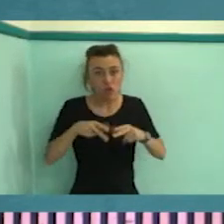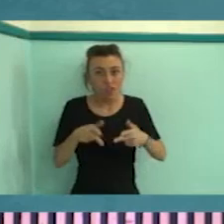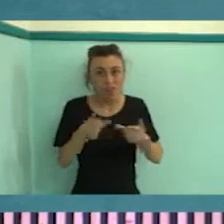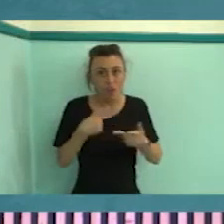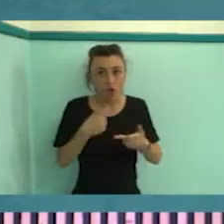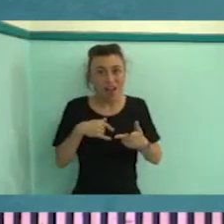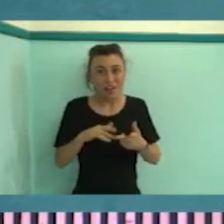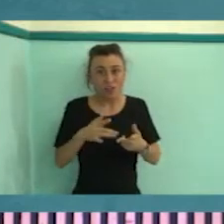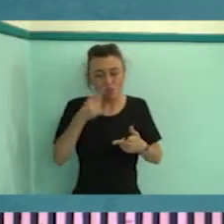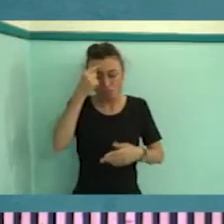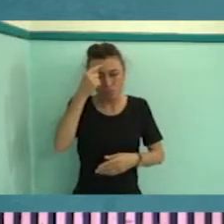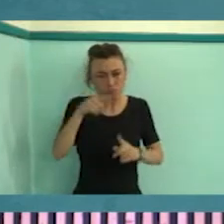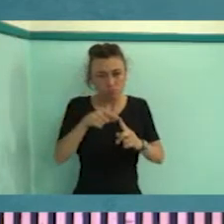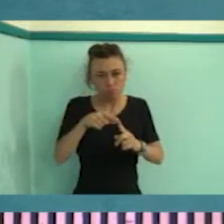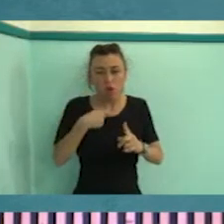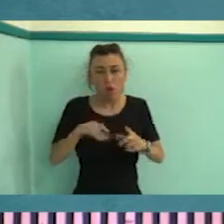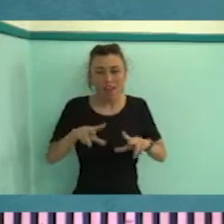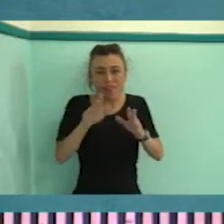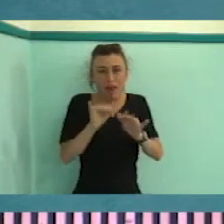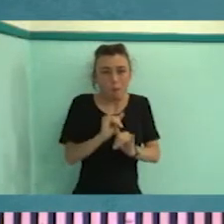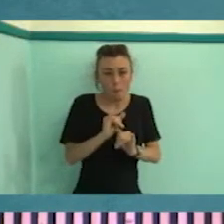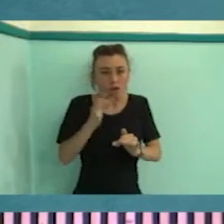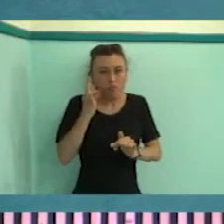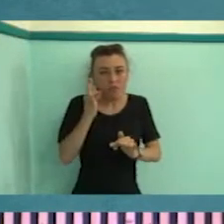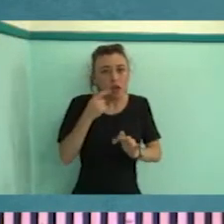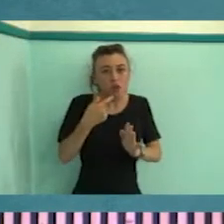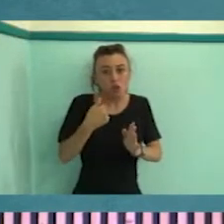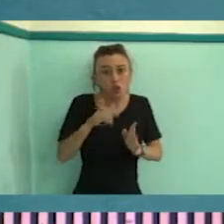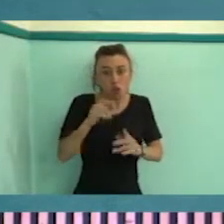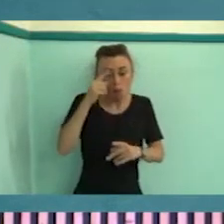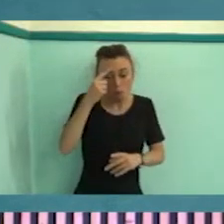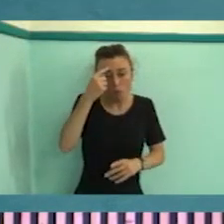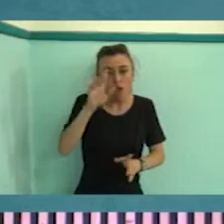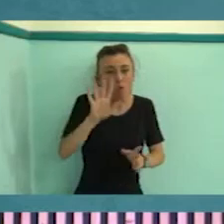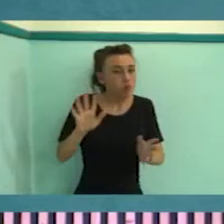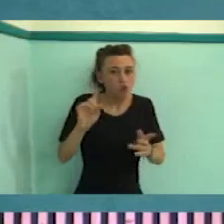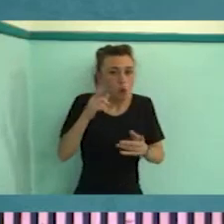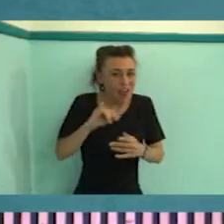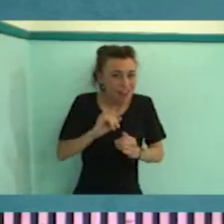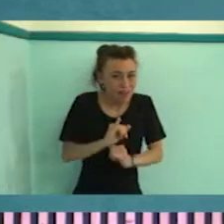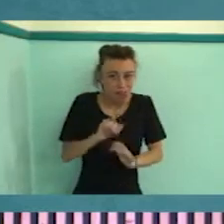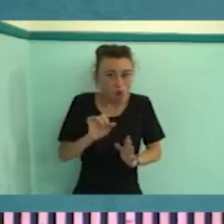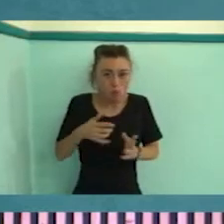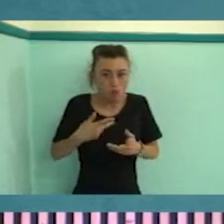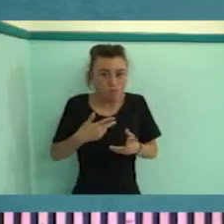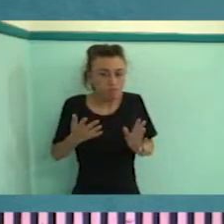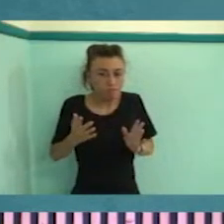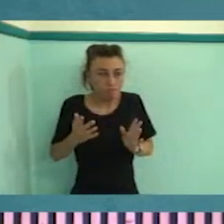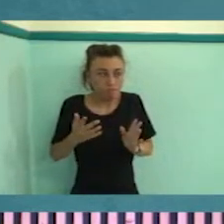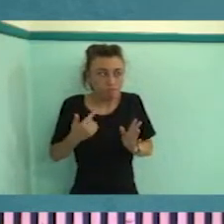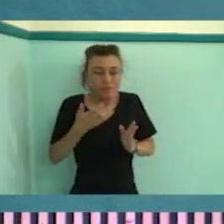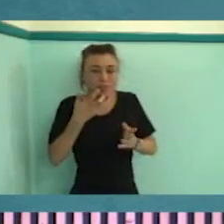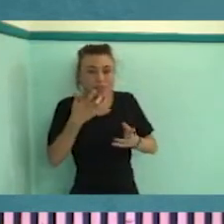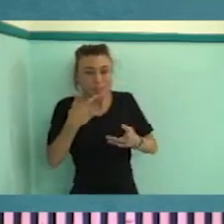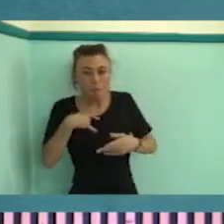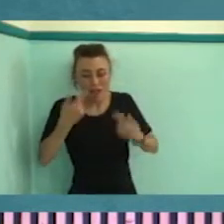belleza sino por la obediencia una sociedad que está hambrienta en todos los sentidos y que está preocupada por su físico